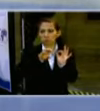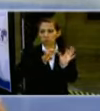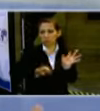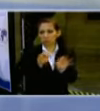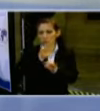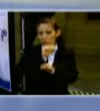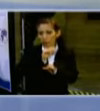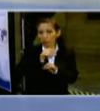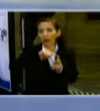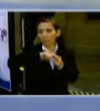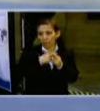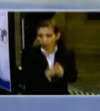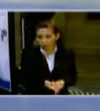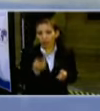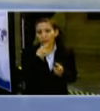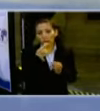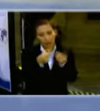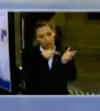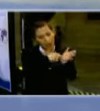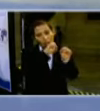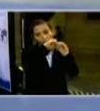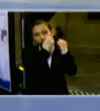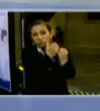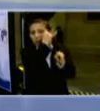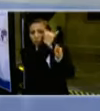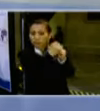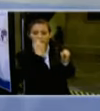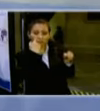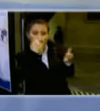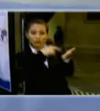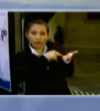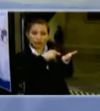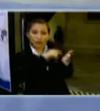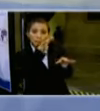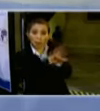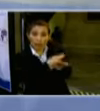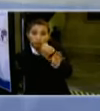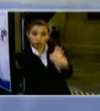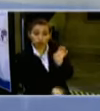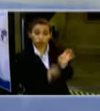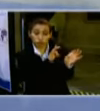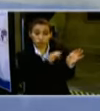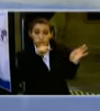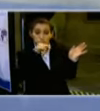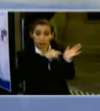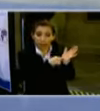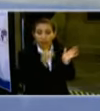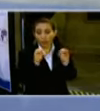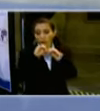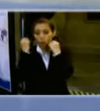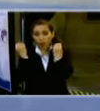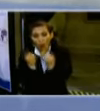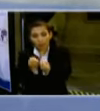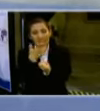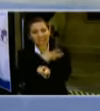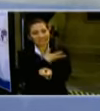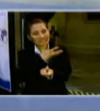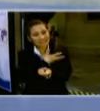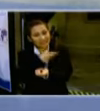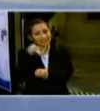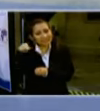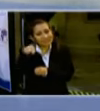una literatura que nos habla de organizaciones internacionales con mayores capacidades, organizaciones que tienen